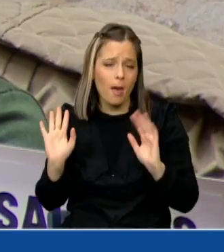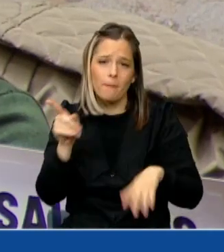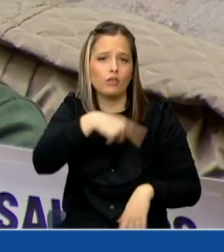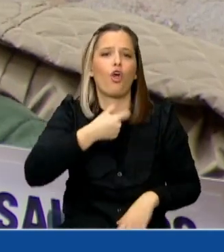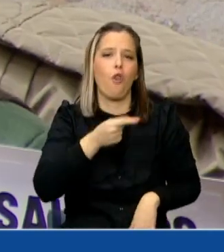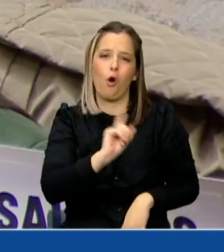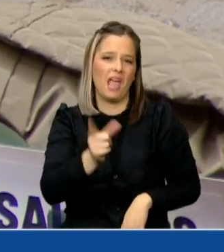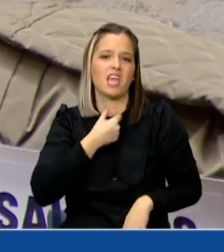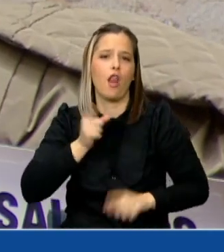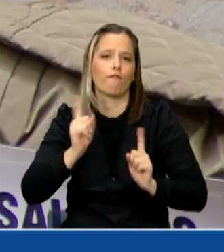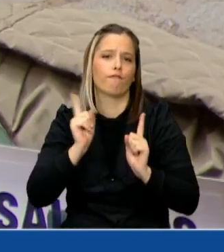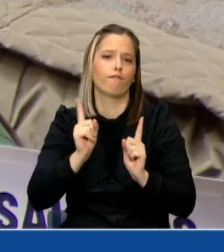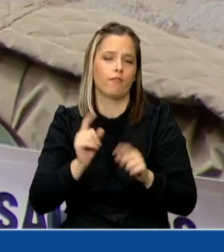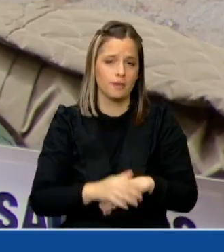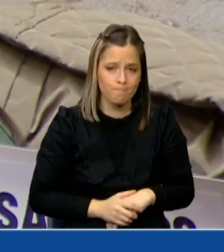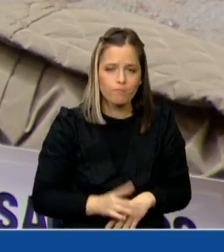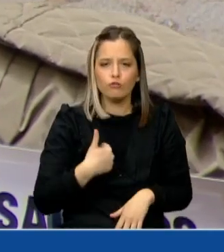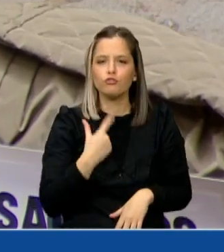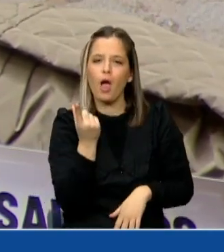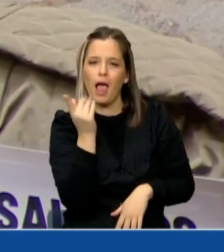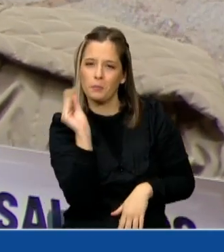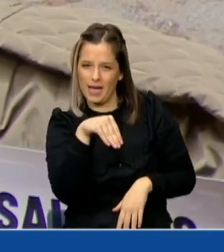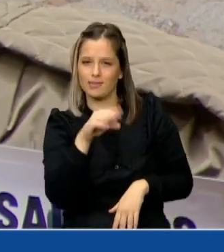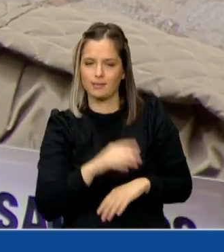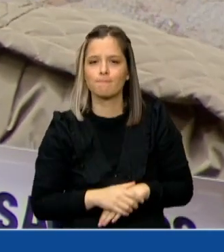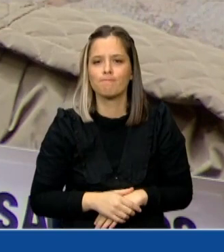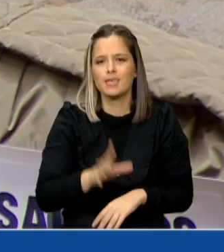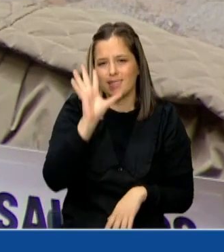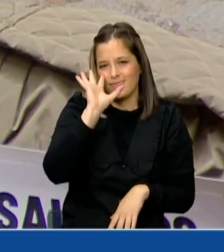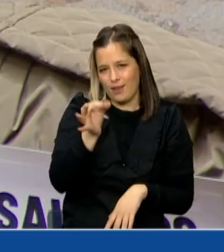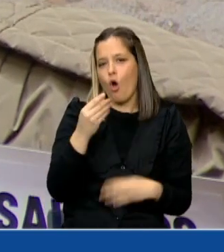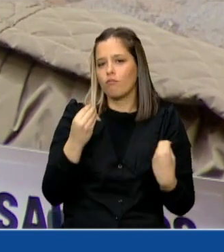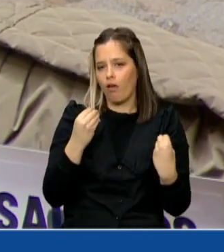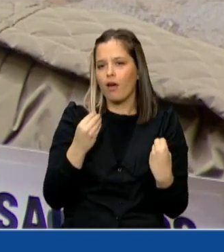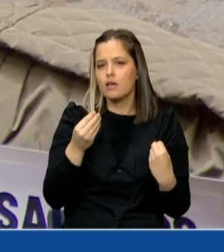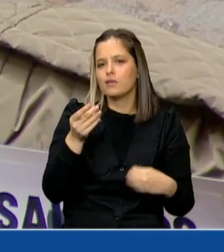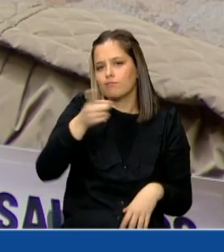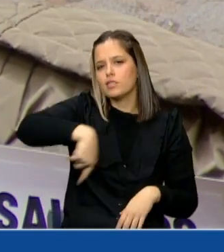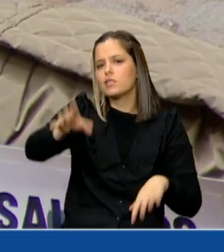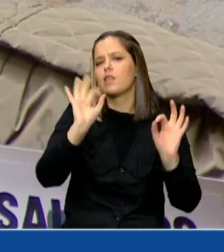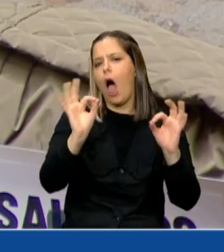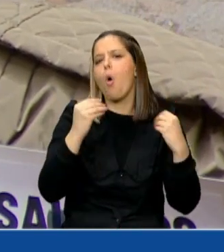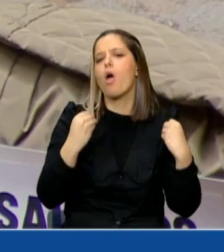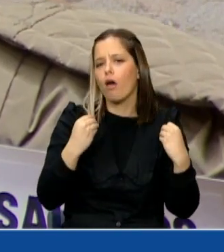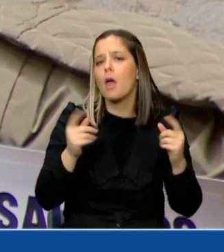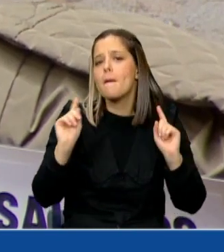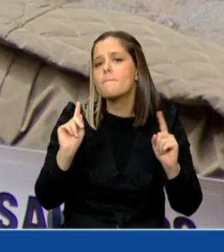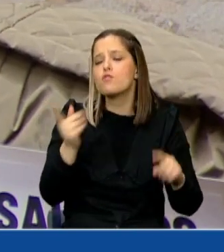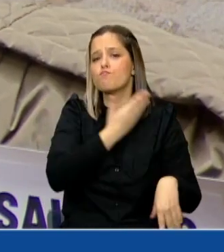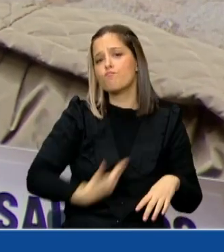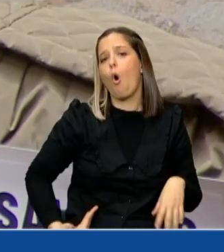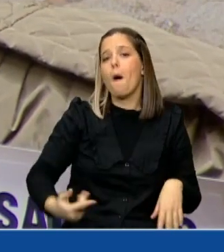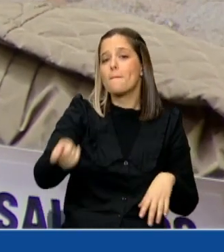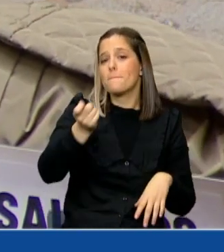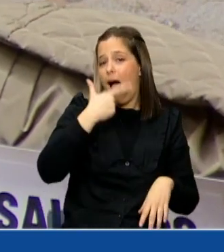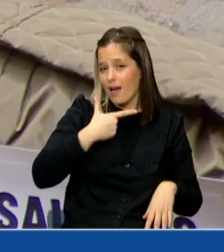parece importante señalar, que a esta altura ya saben que gobernando en los términos del macrismo, con